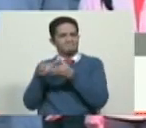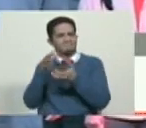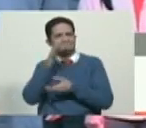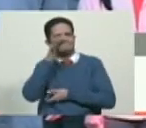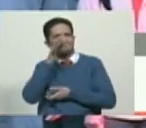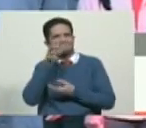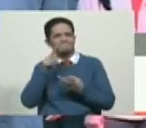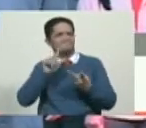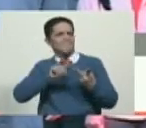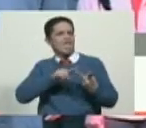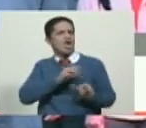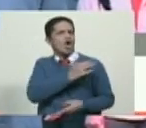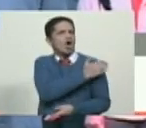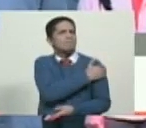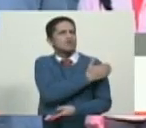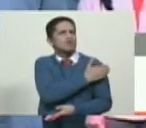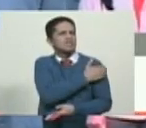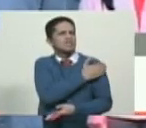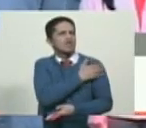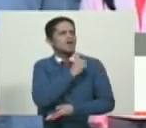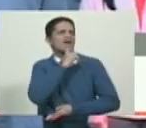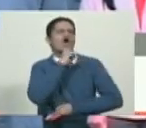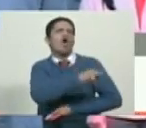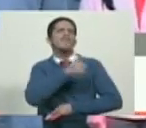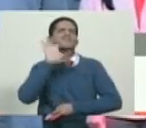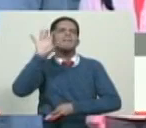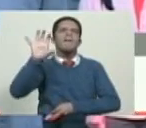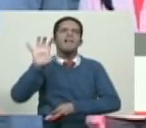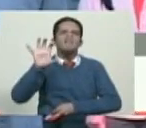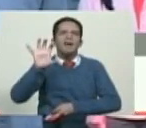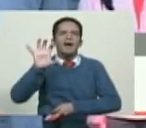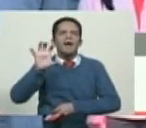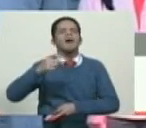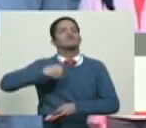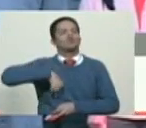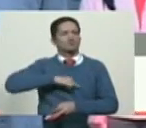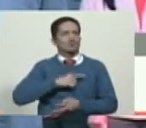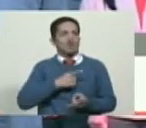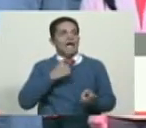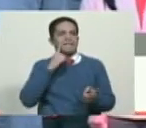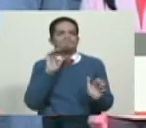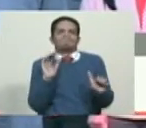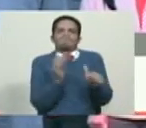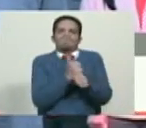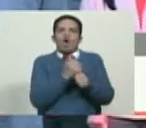derecha maltrecha, antipatria, debemos tomarlo como una oportunidad